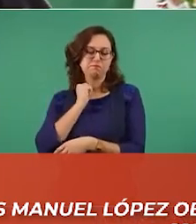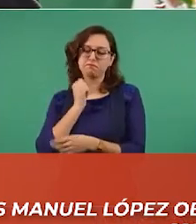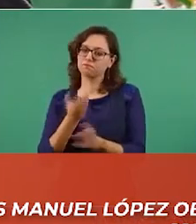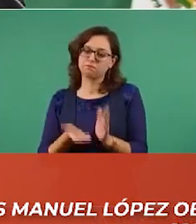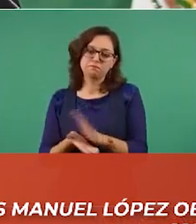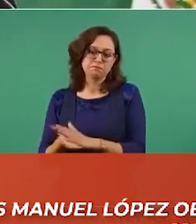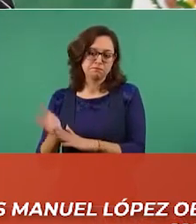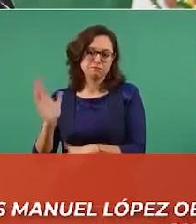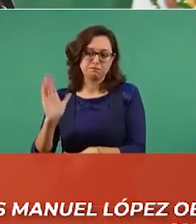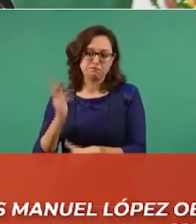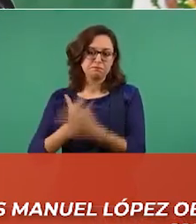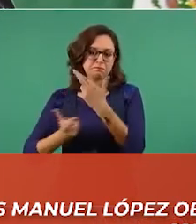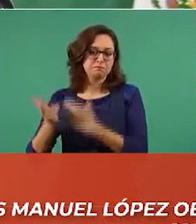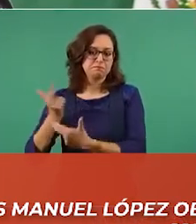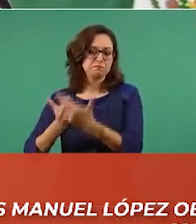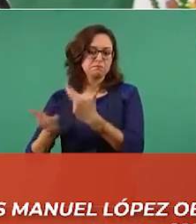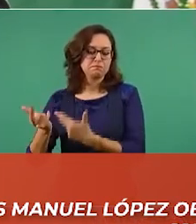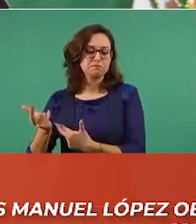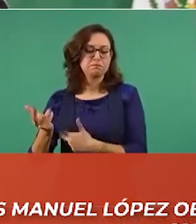quien